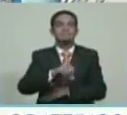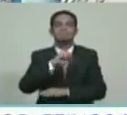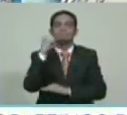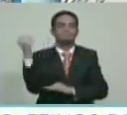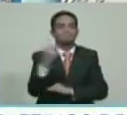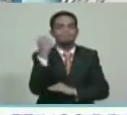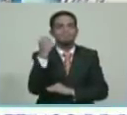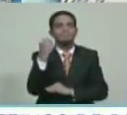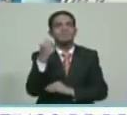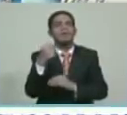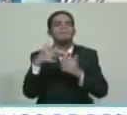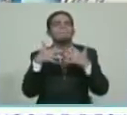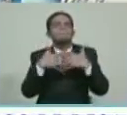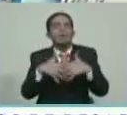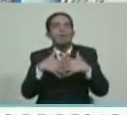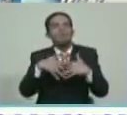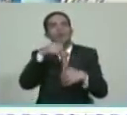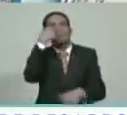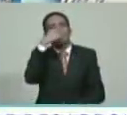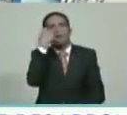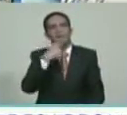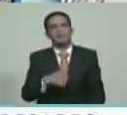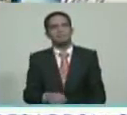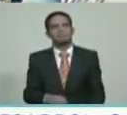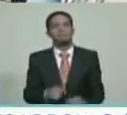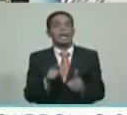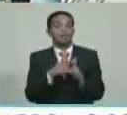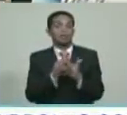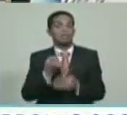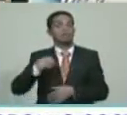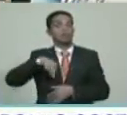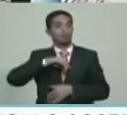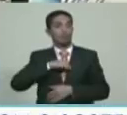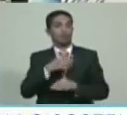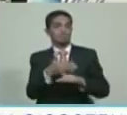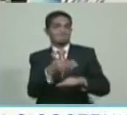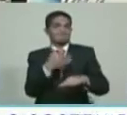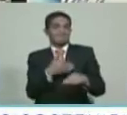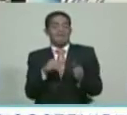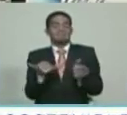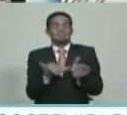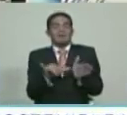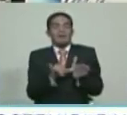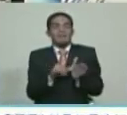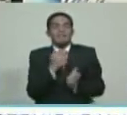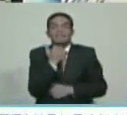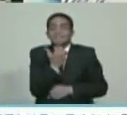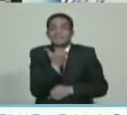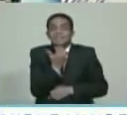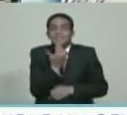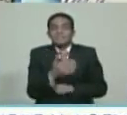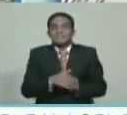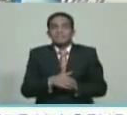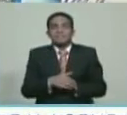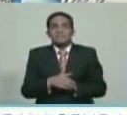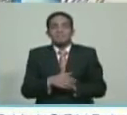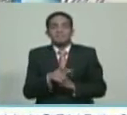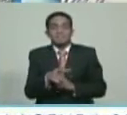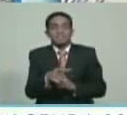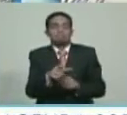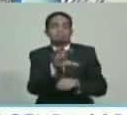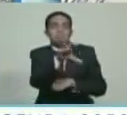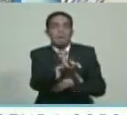lo es Colombia. Calculen entonces lo que nos ha tocado siendo frontera, ¿verdad?, con el país